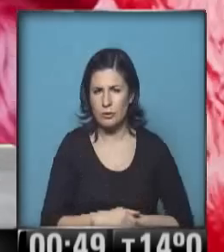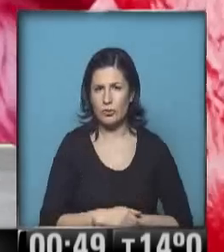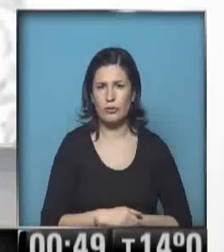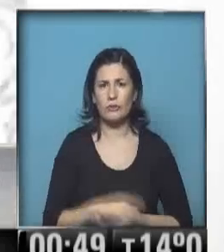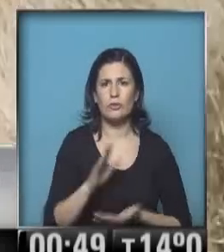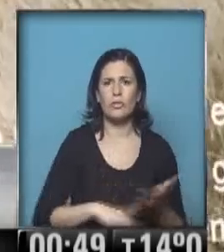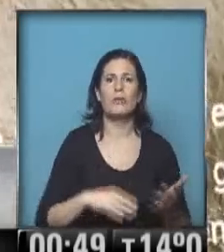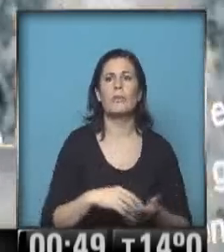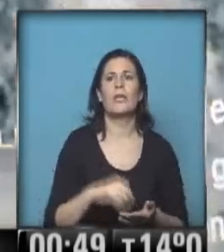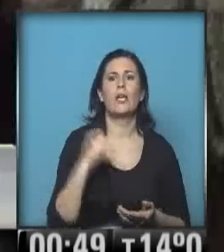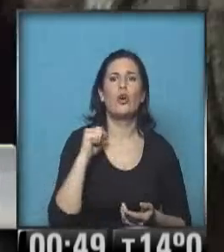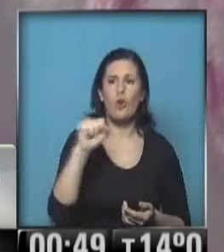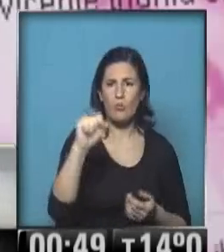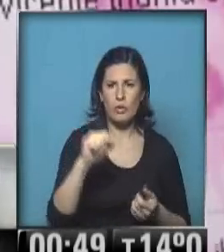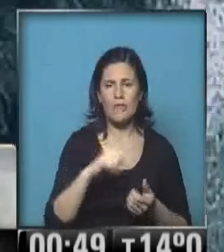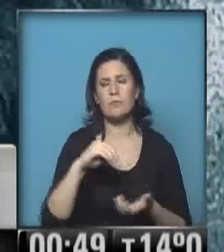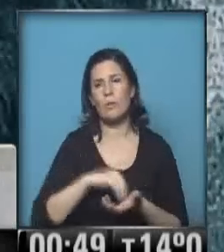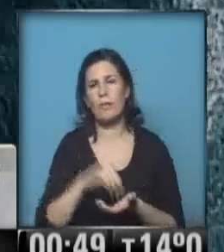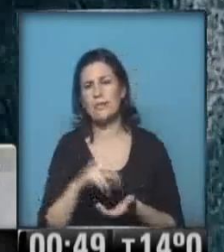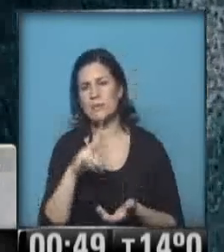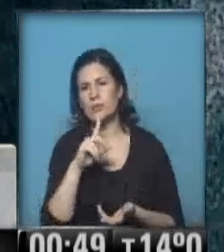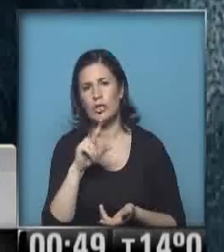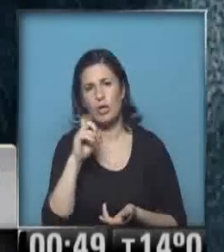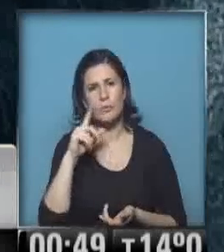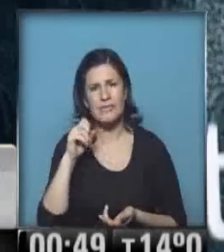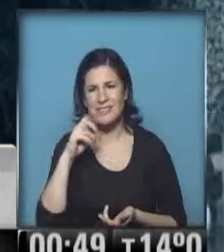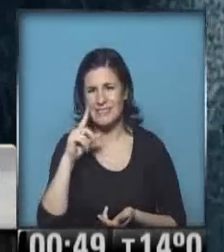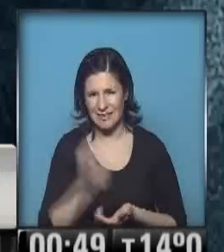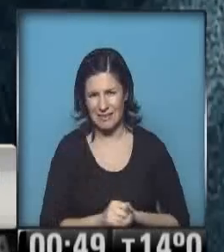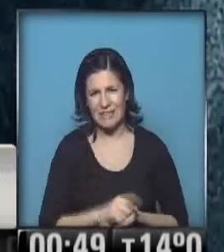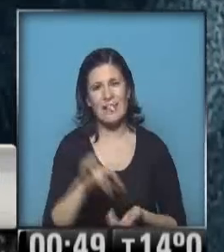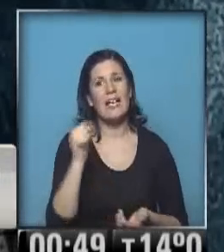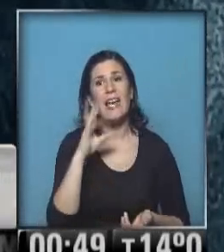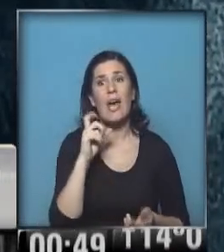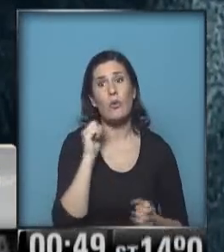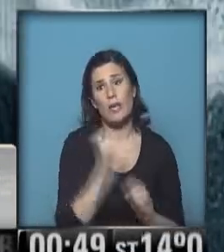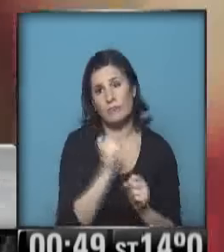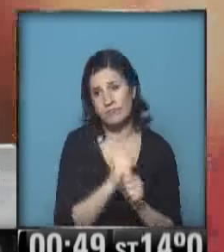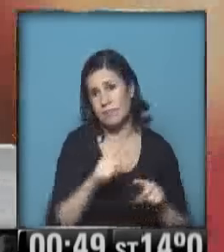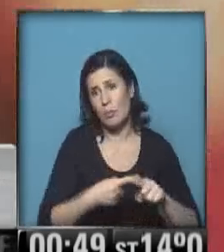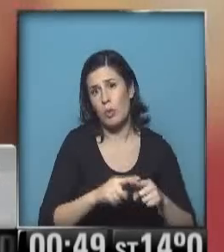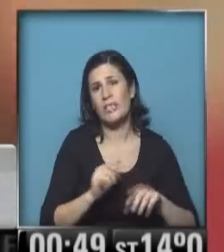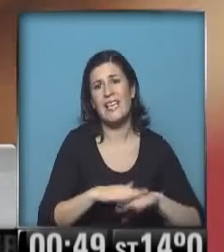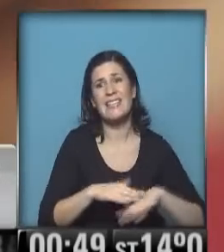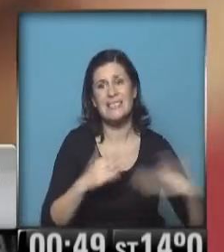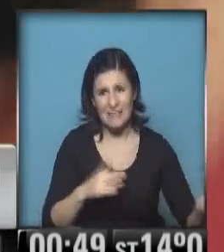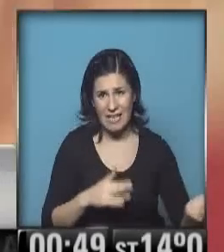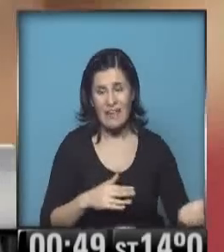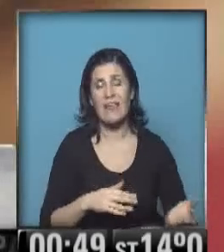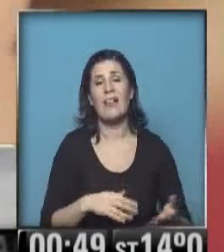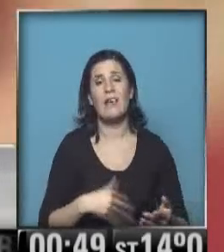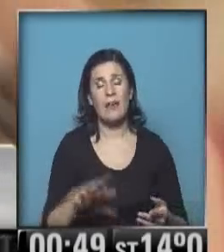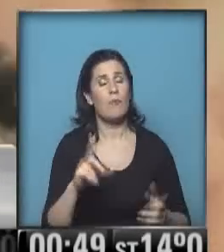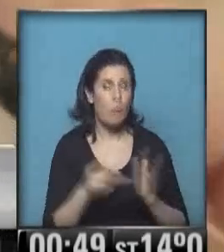el encuentro con Trotsky. La historia de Laura, una trabajadora militante de izquierda en la empresa gráfica de Buenos Aires, que se enfrenta a problemas de su